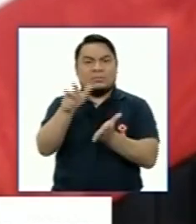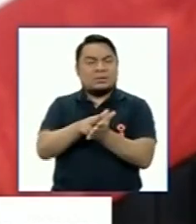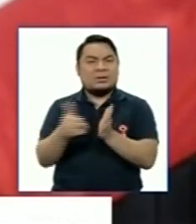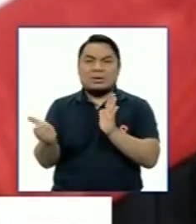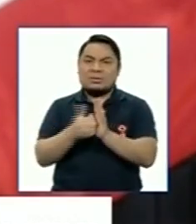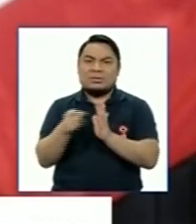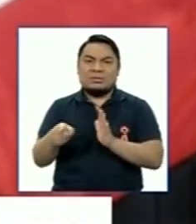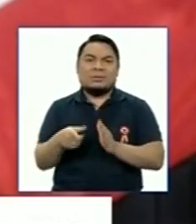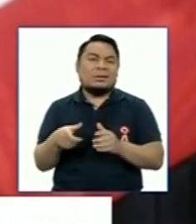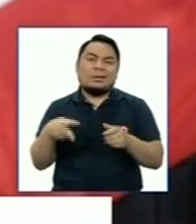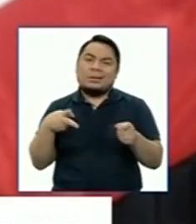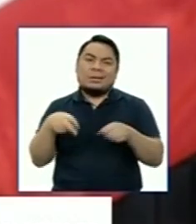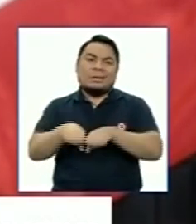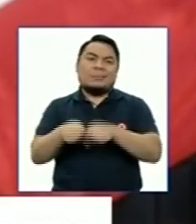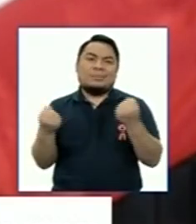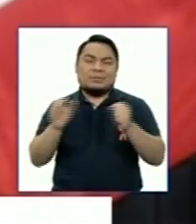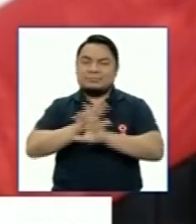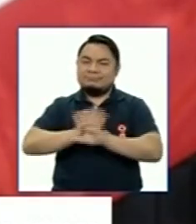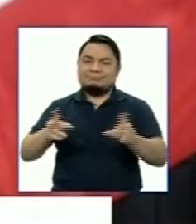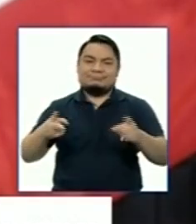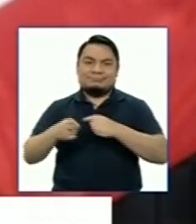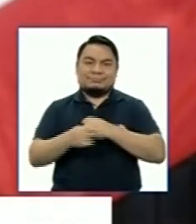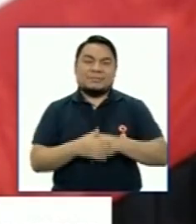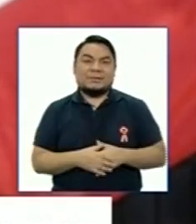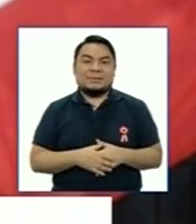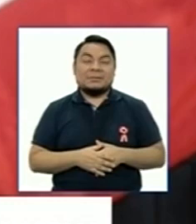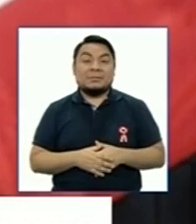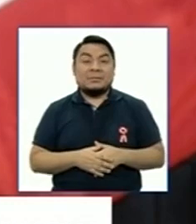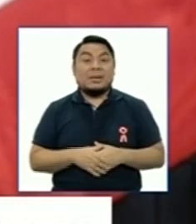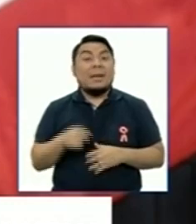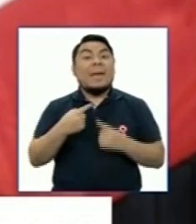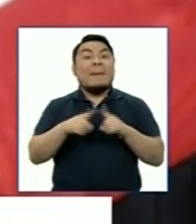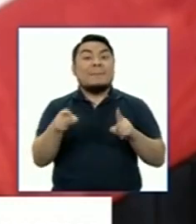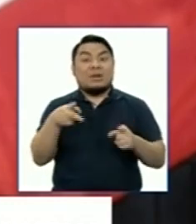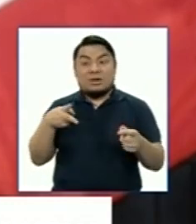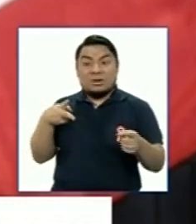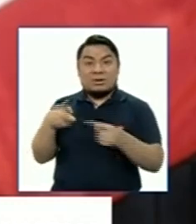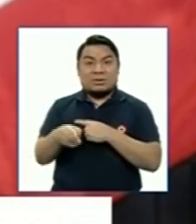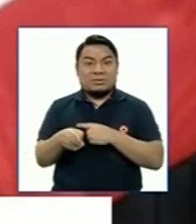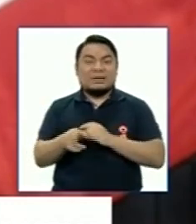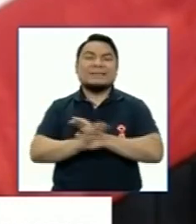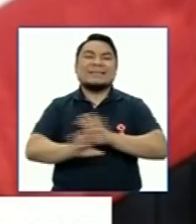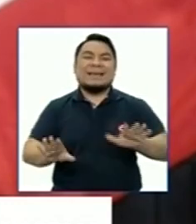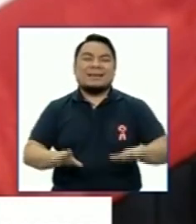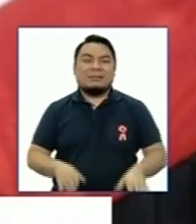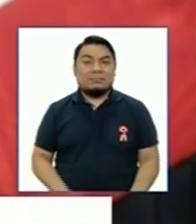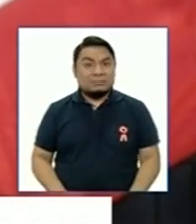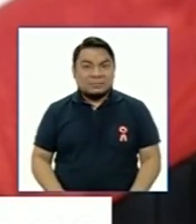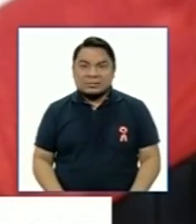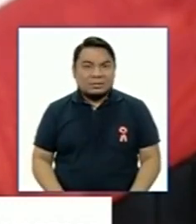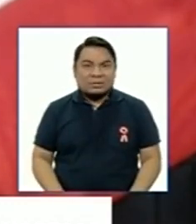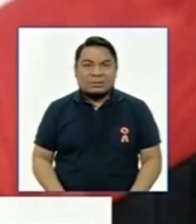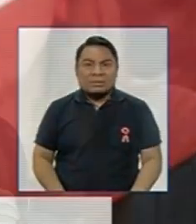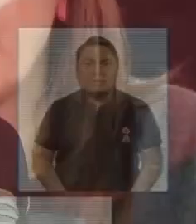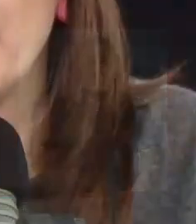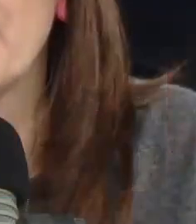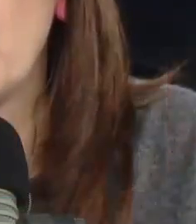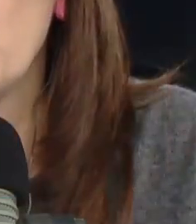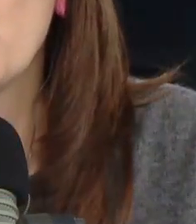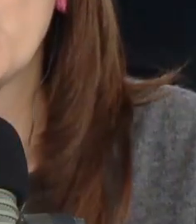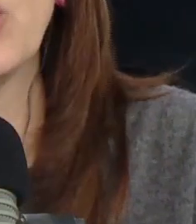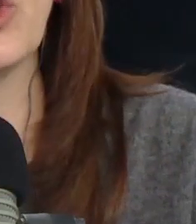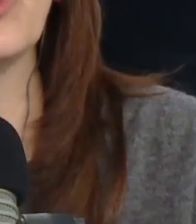la cancha del congreso de la república clarísimo el análisis de martín tanaka muchísimas gracias por haber estado con nosotros elecciones convocadas